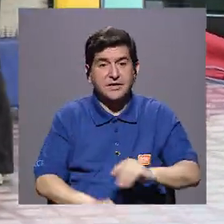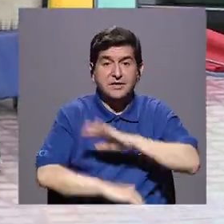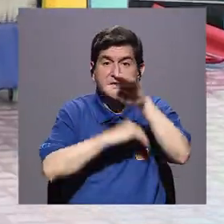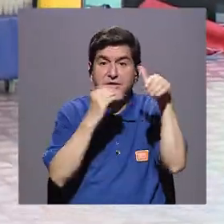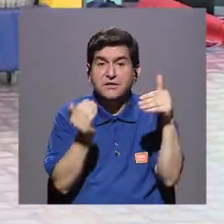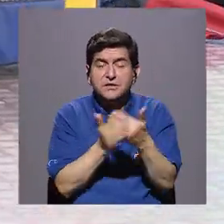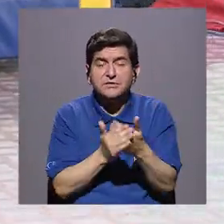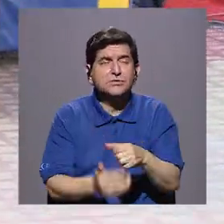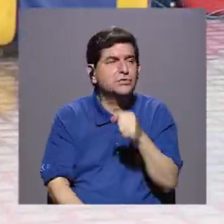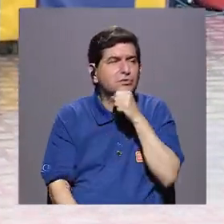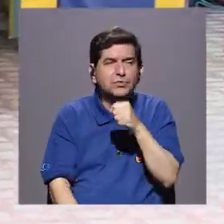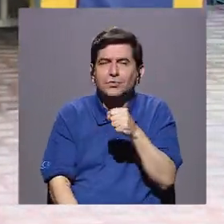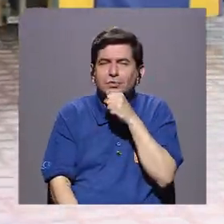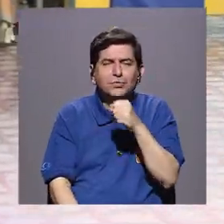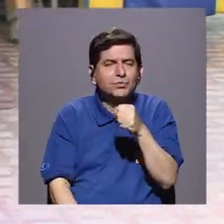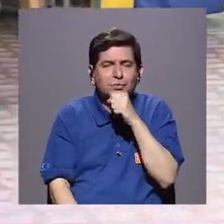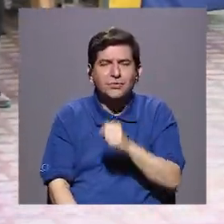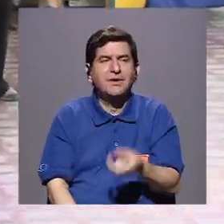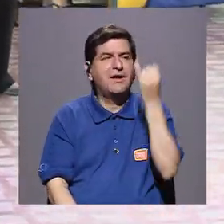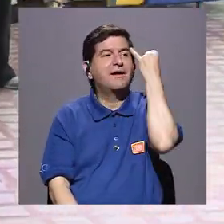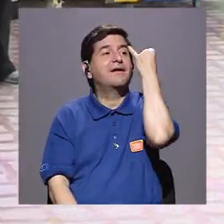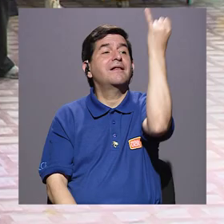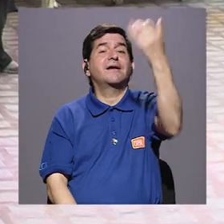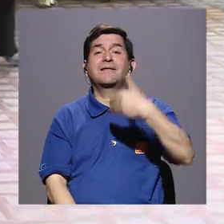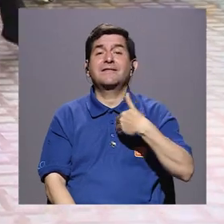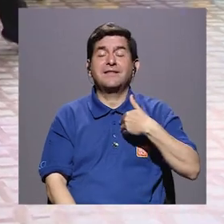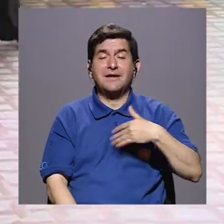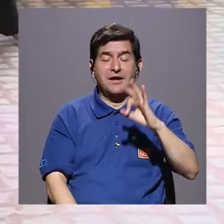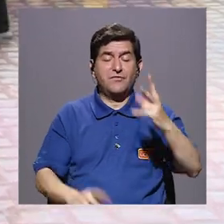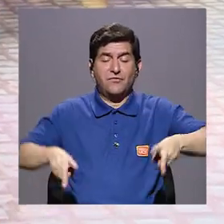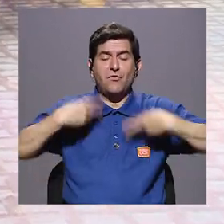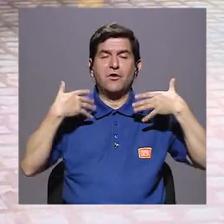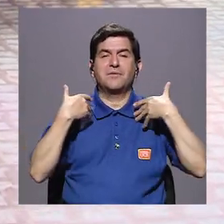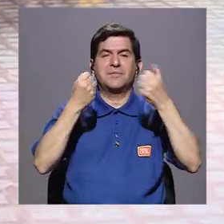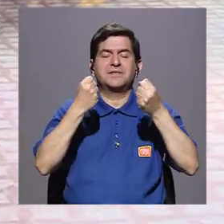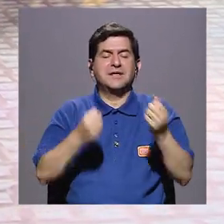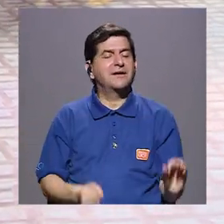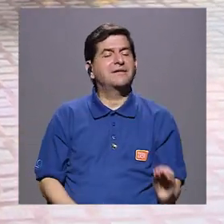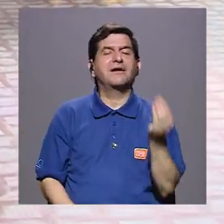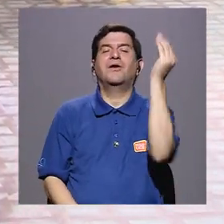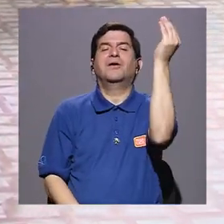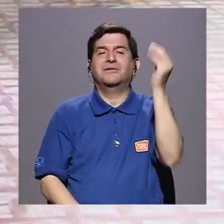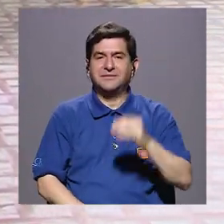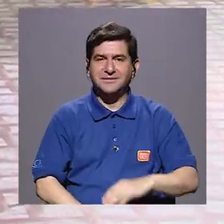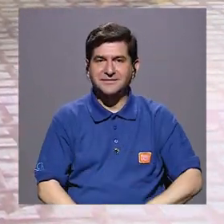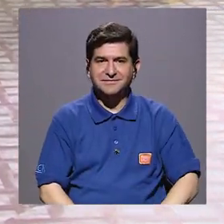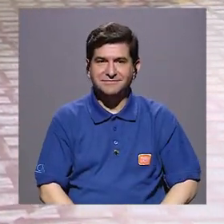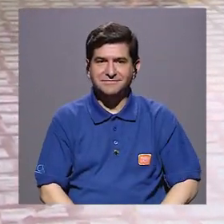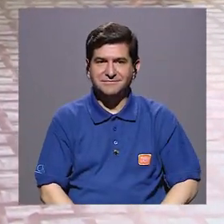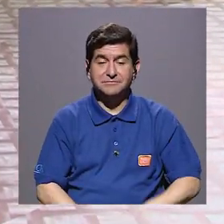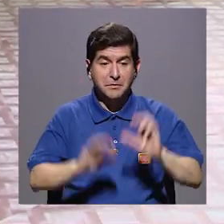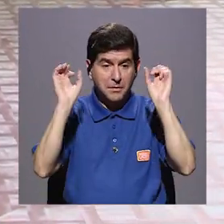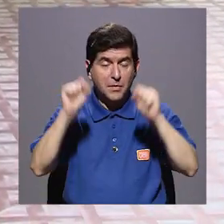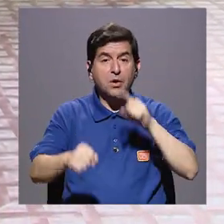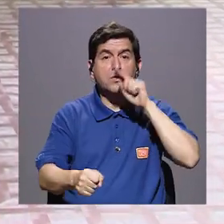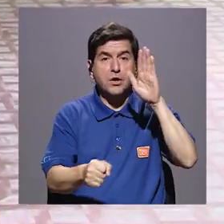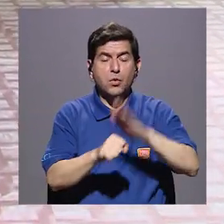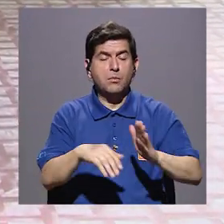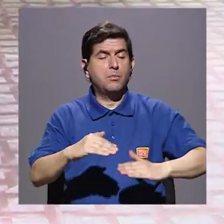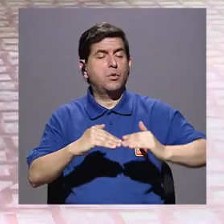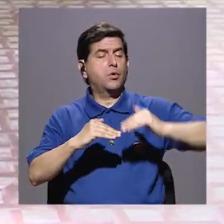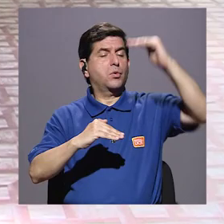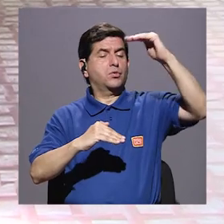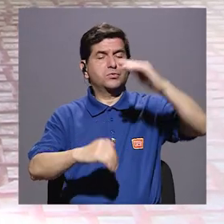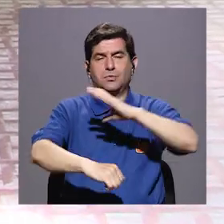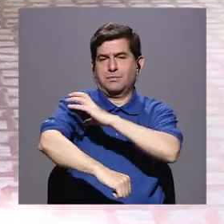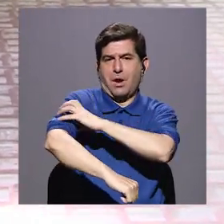como todo en envejecimiento, lo ideal es que tengamos estilos de vida saludables desde que estamos jóvenes, ¿verdad? Para alcanzar nuestra